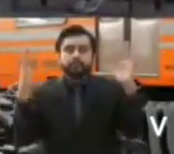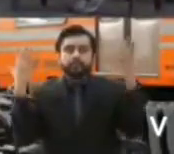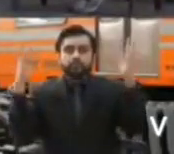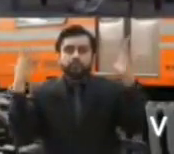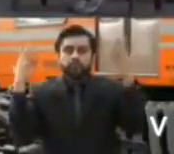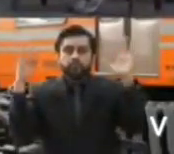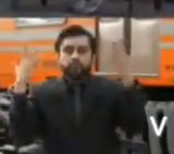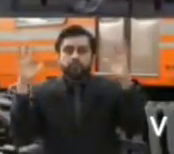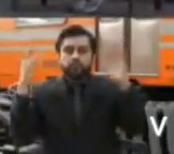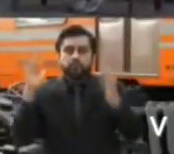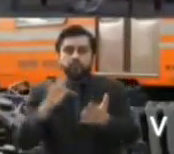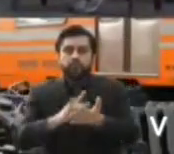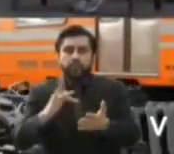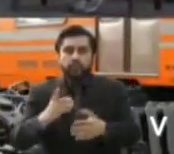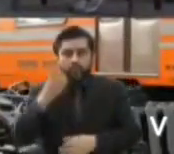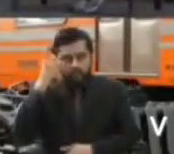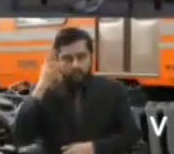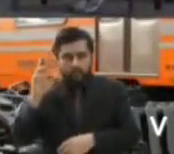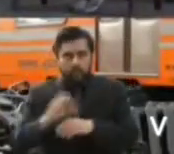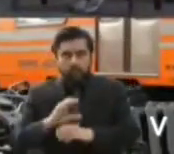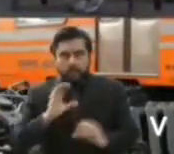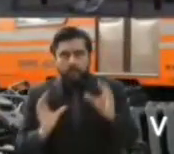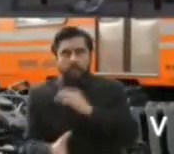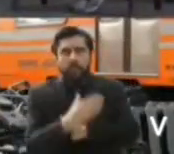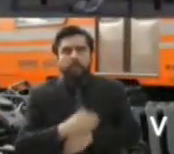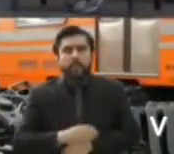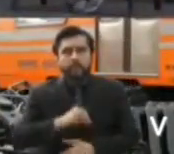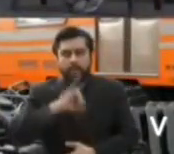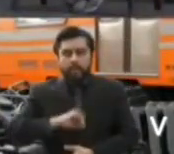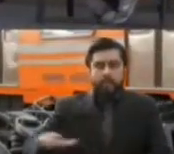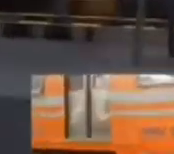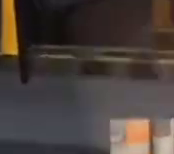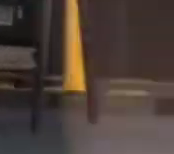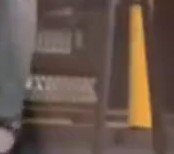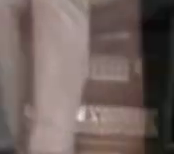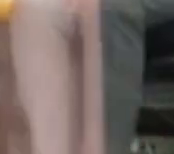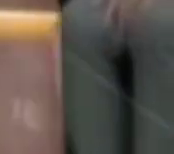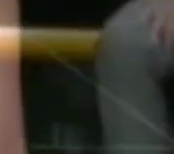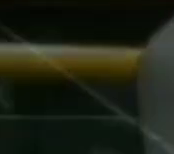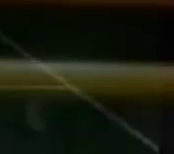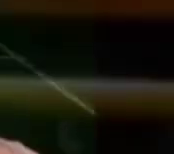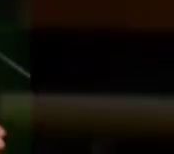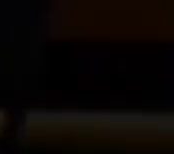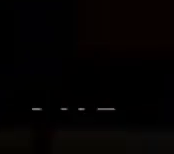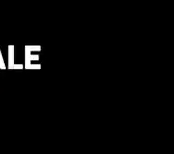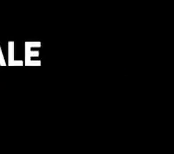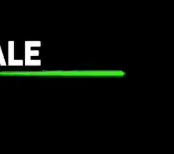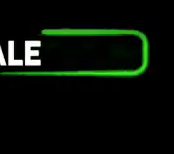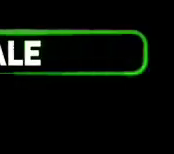Agradecemos el mensaje que nos ha dirigido la doctora Claudia Sheinbaum Pardo, jefa de gobierno de la Ciudad de México.